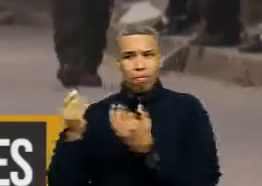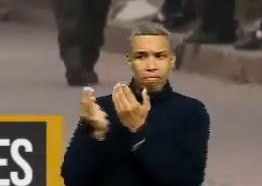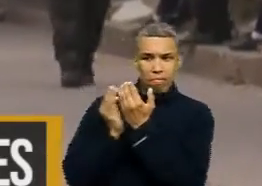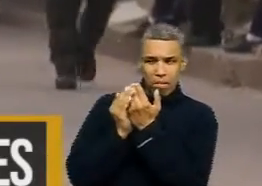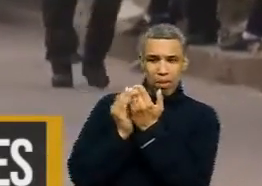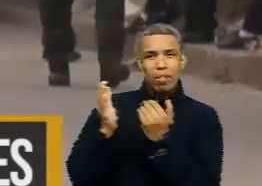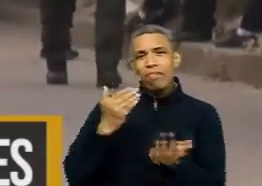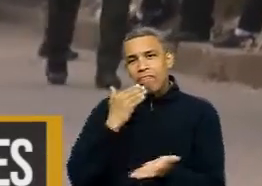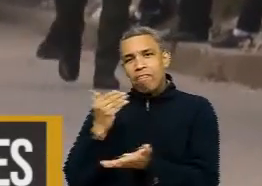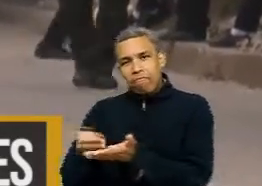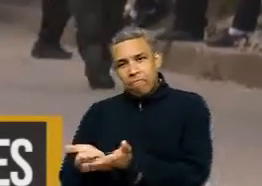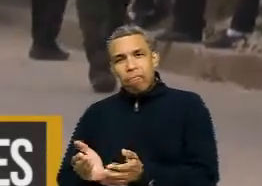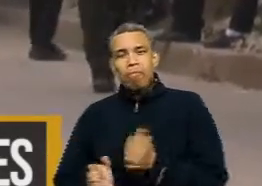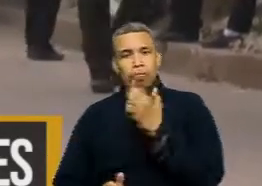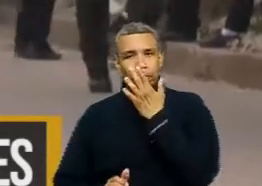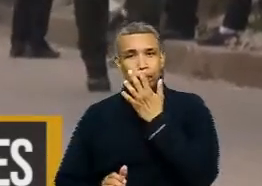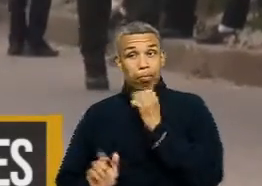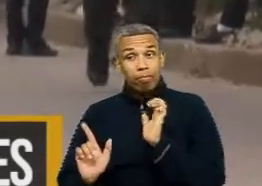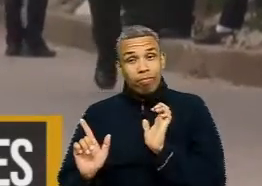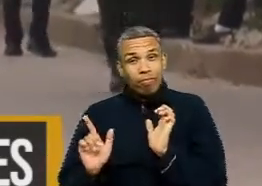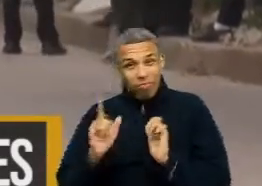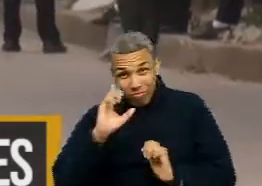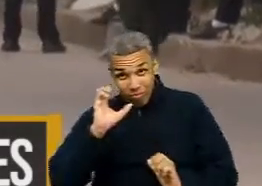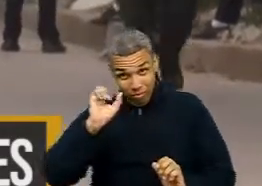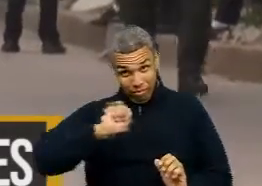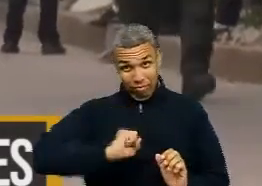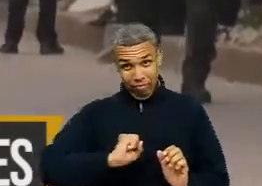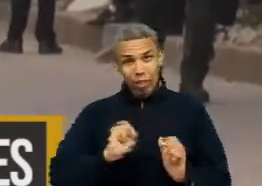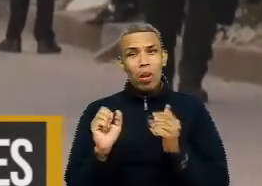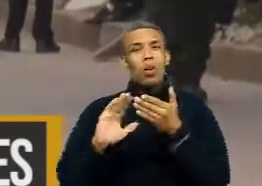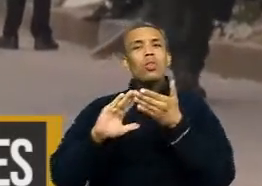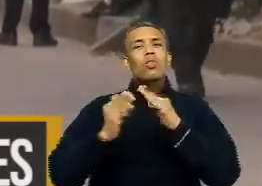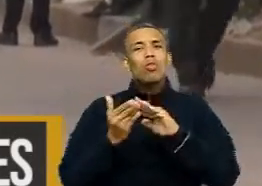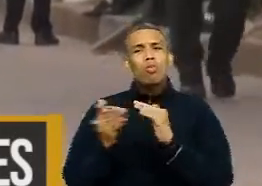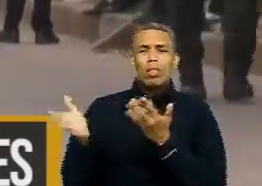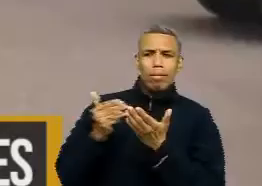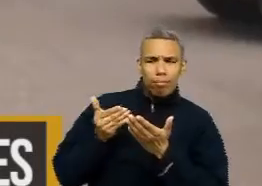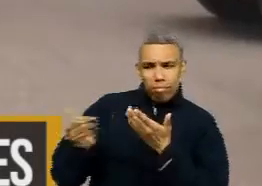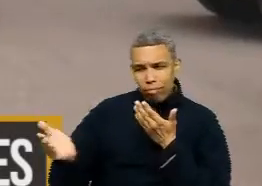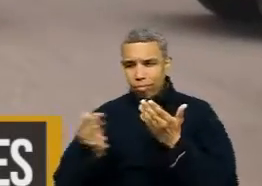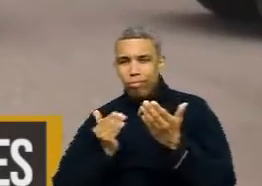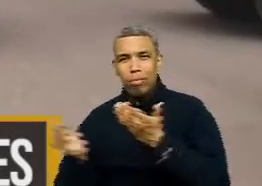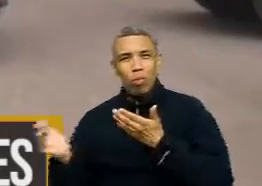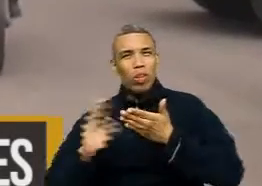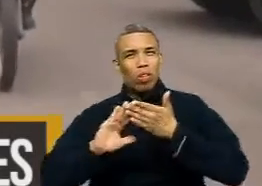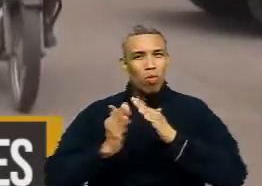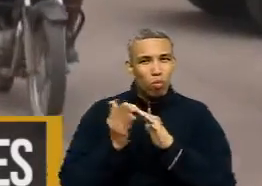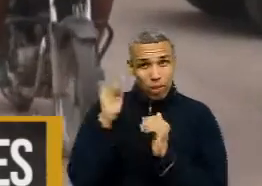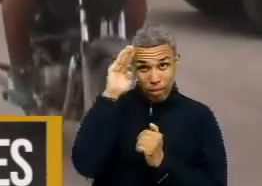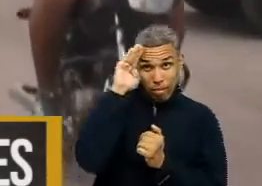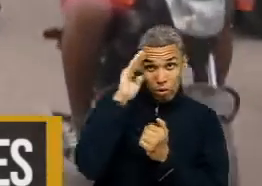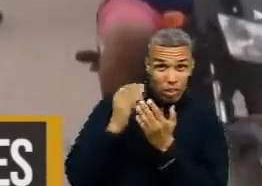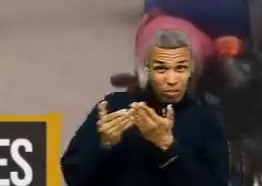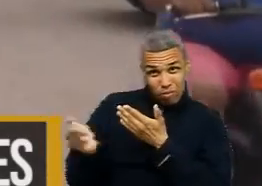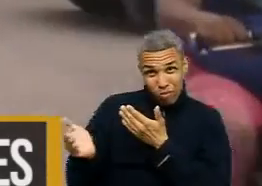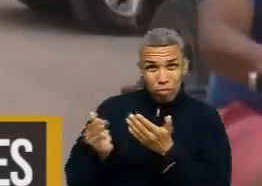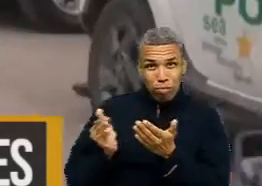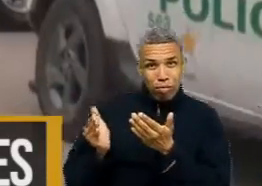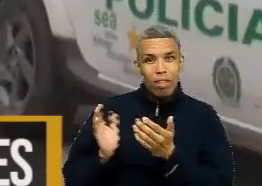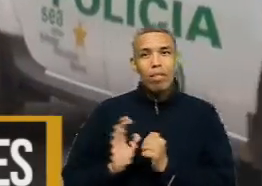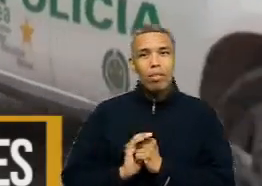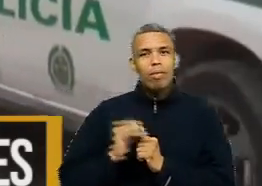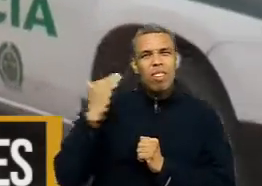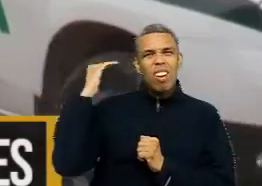a recuperar esa confianza, a que la gente sea asequible al tema de la denuncia formal. Si bien es cierto, a través de las